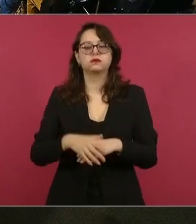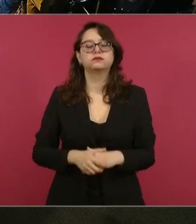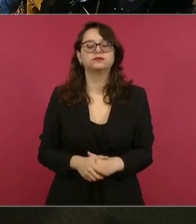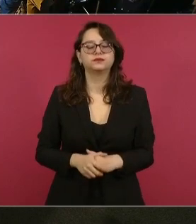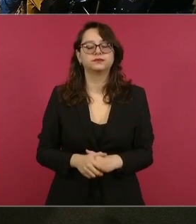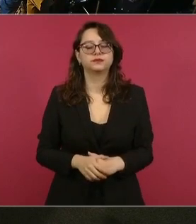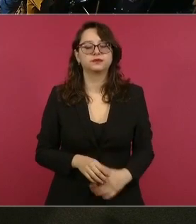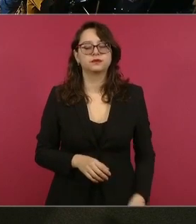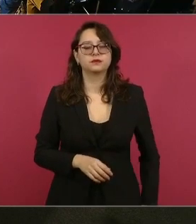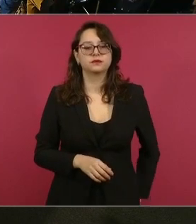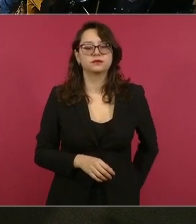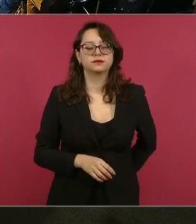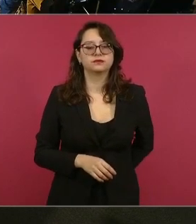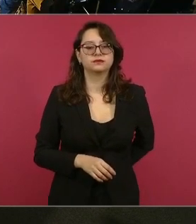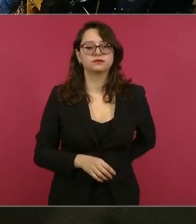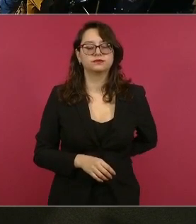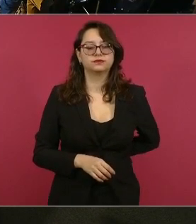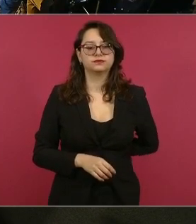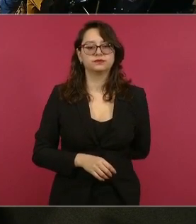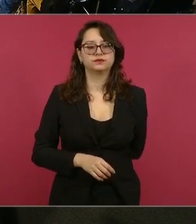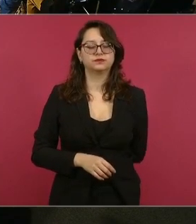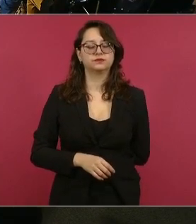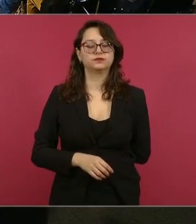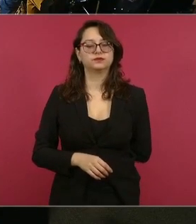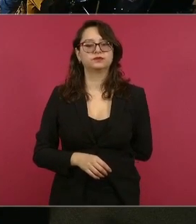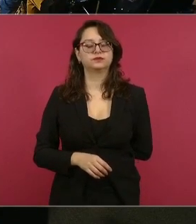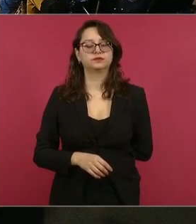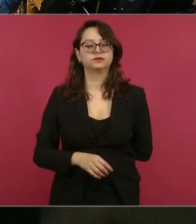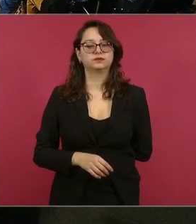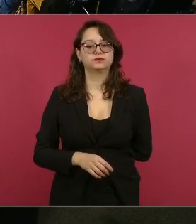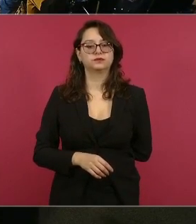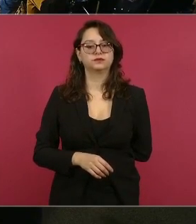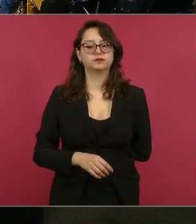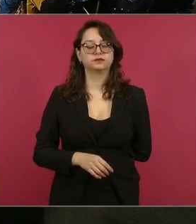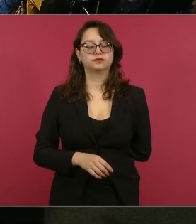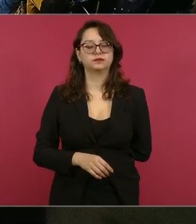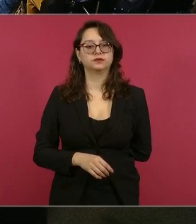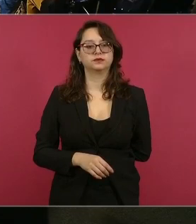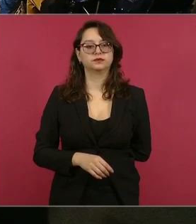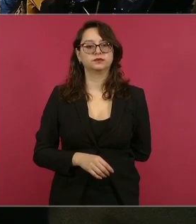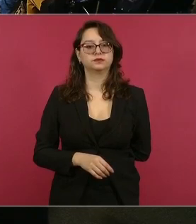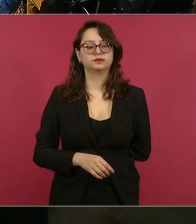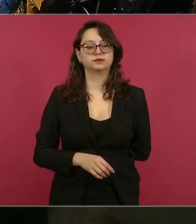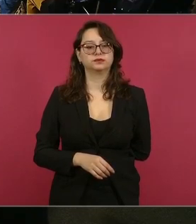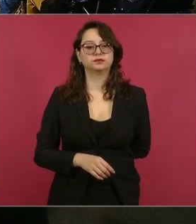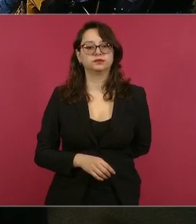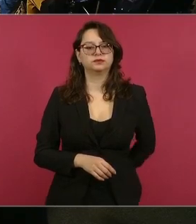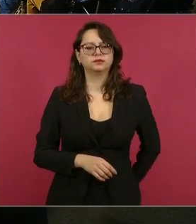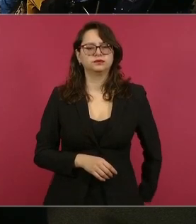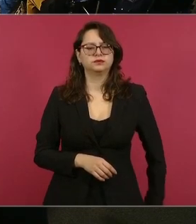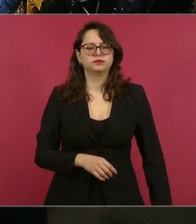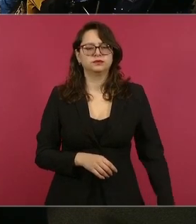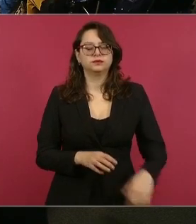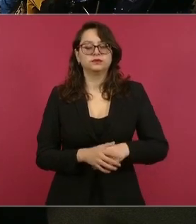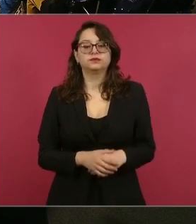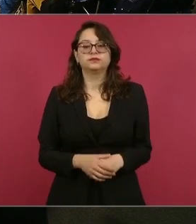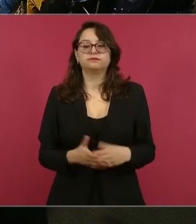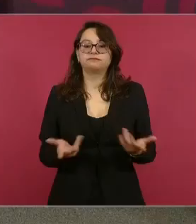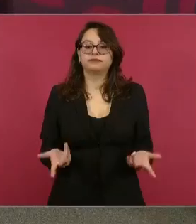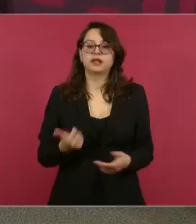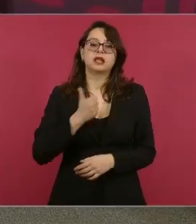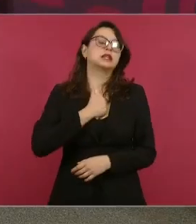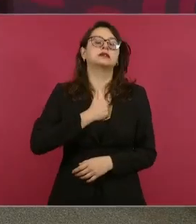potable. Lamentablemente, señor presidente, tenemos el registro de 27 fallecidos y